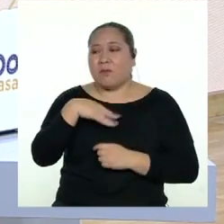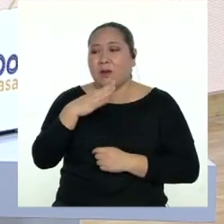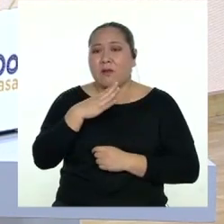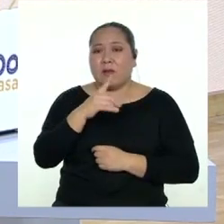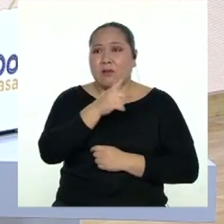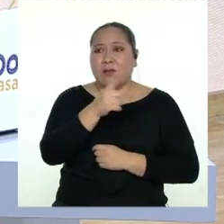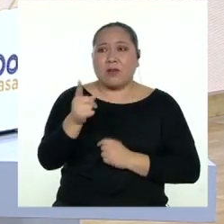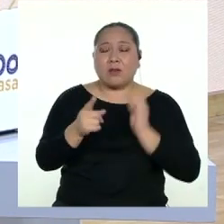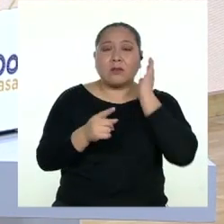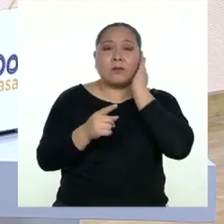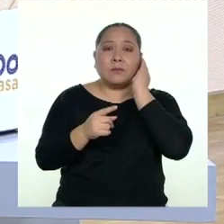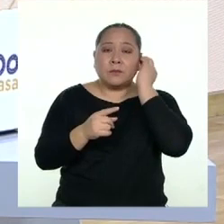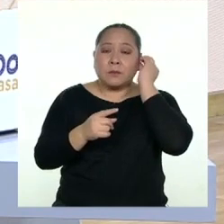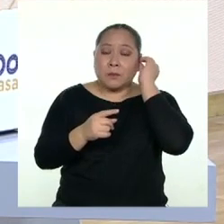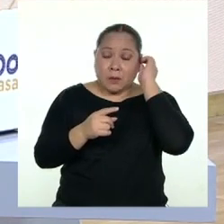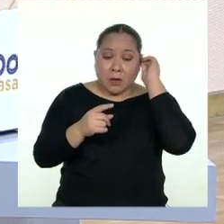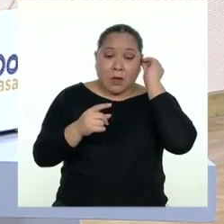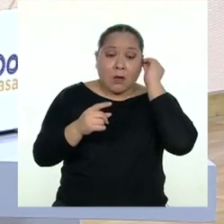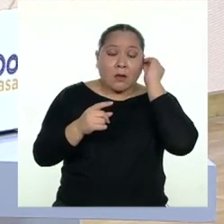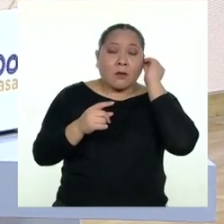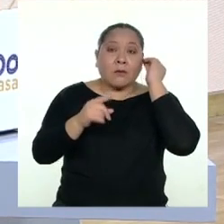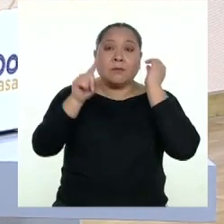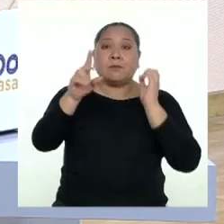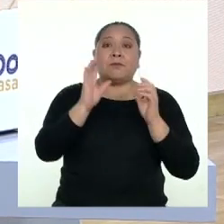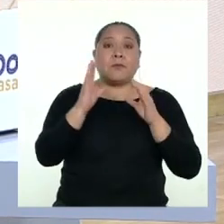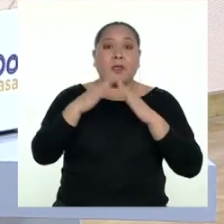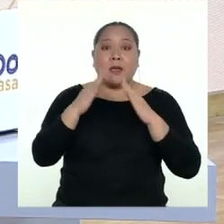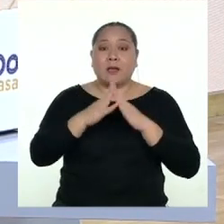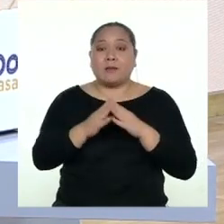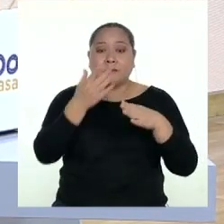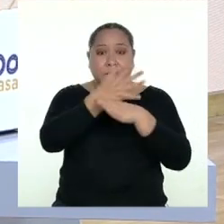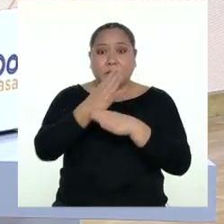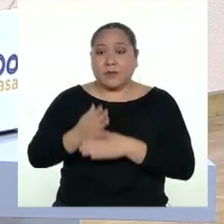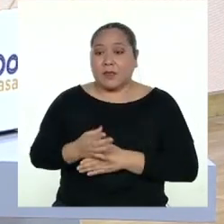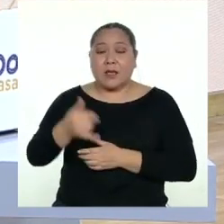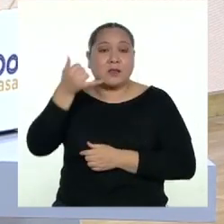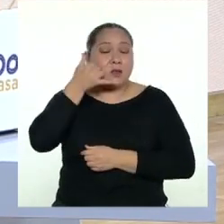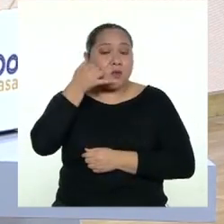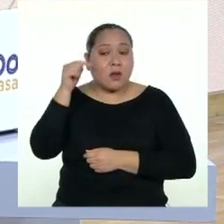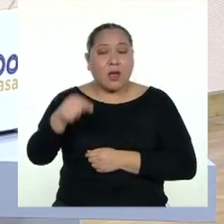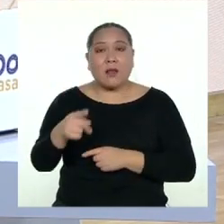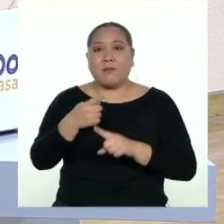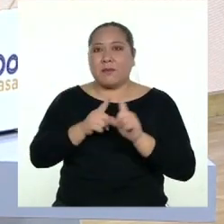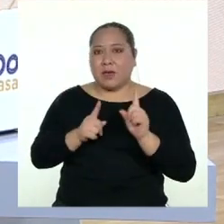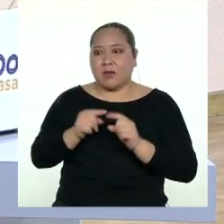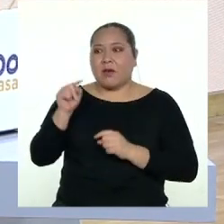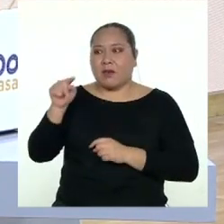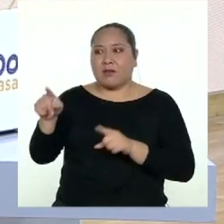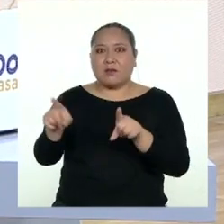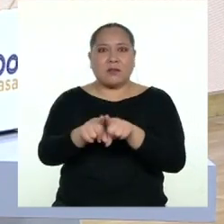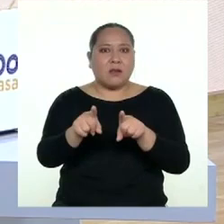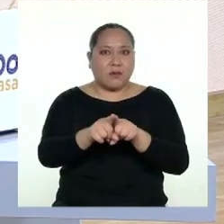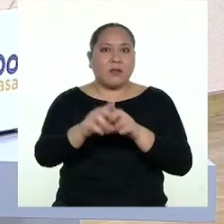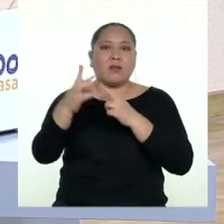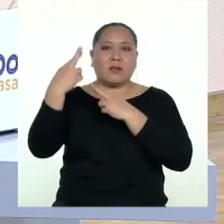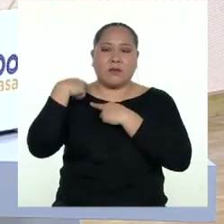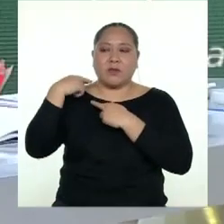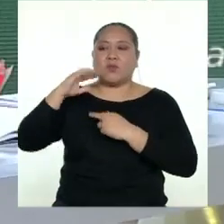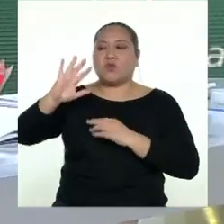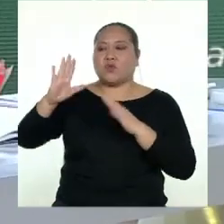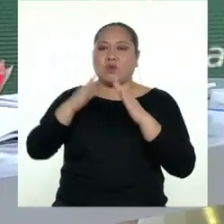tiempo porque en casa compartimos el celular y cuando ya lo tengo, los llamo, pero ellos también tienen obligaciones en su